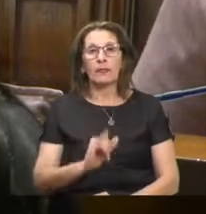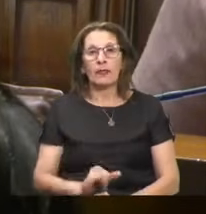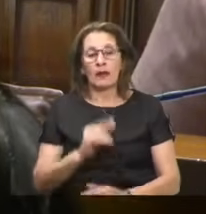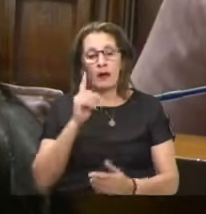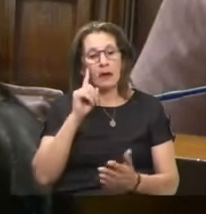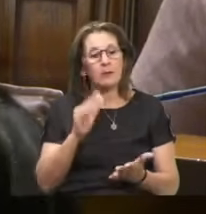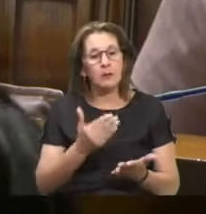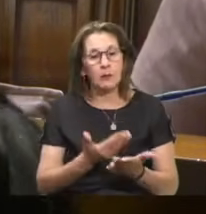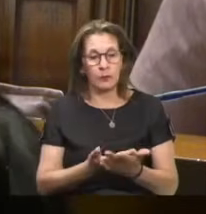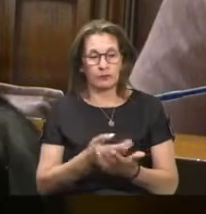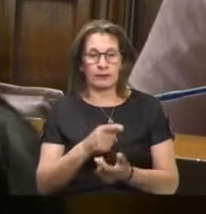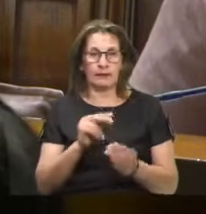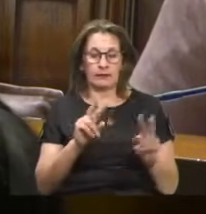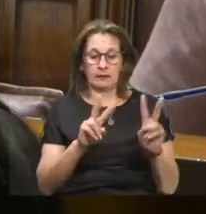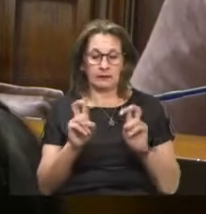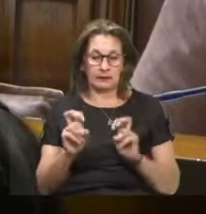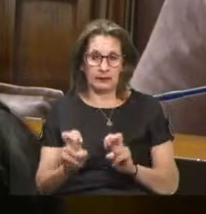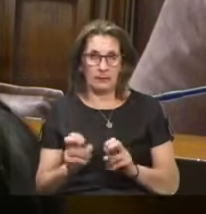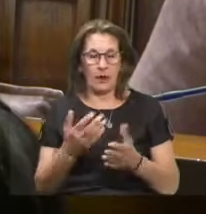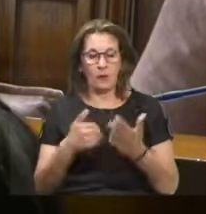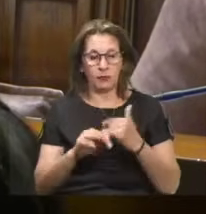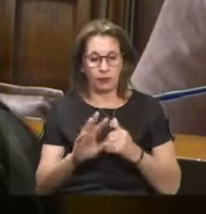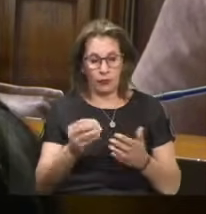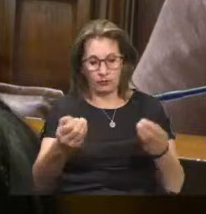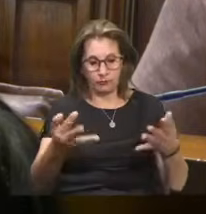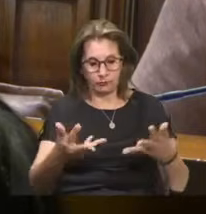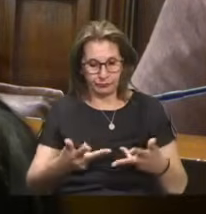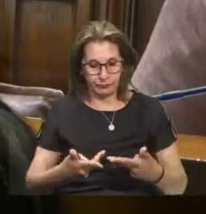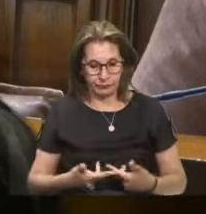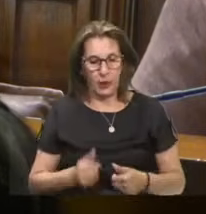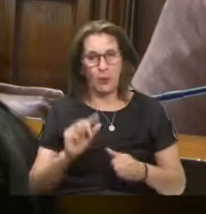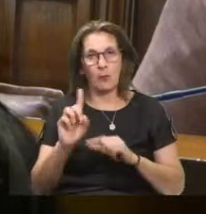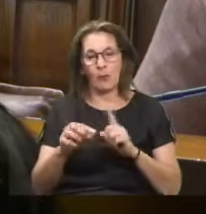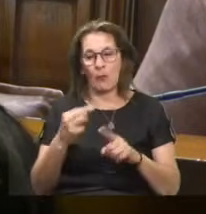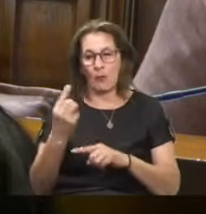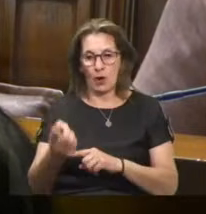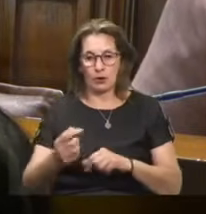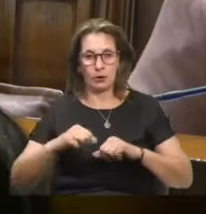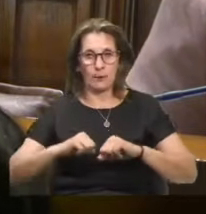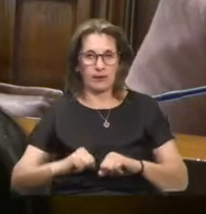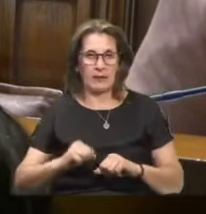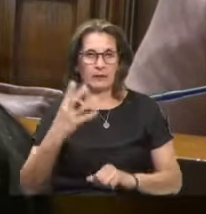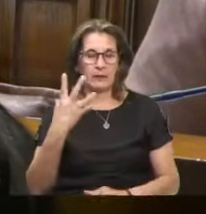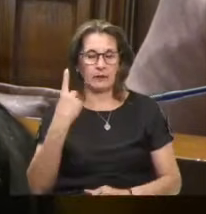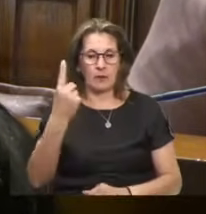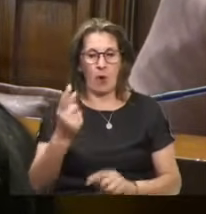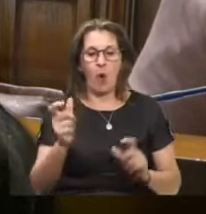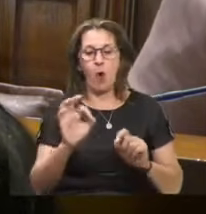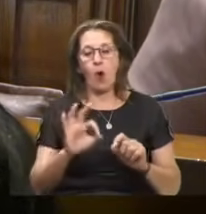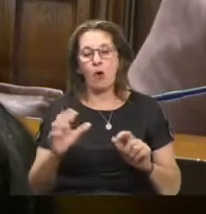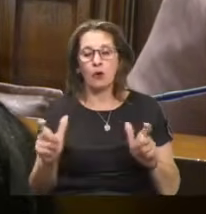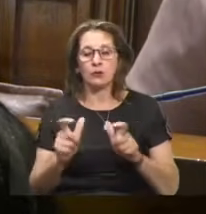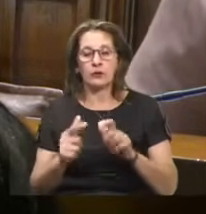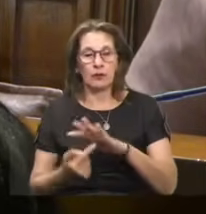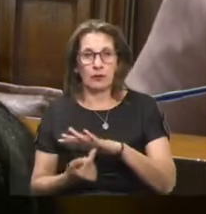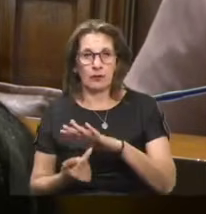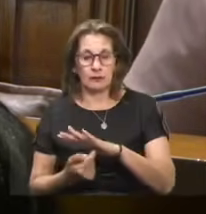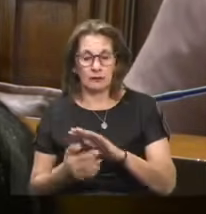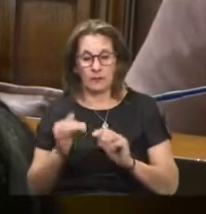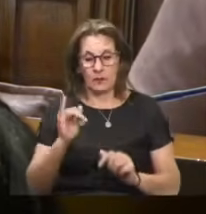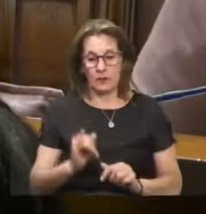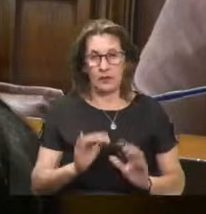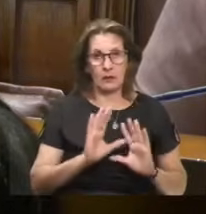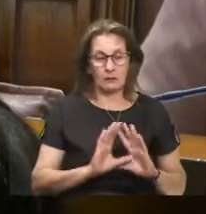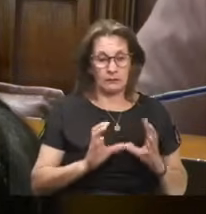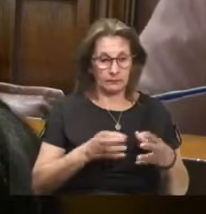a resolver fue formulada por otro miembro del directorio o consejo directivo y el director